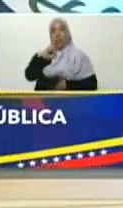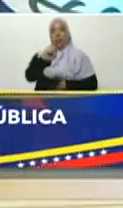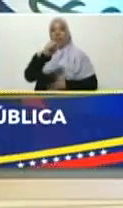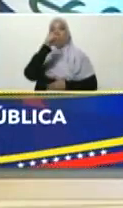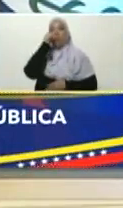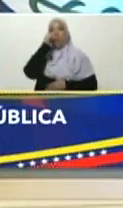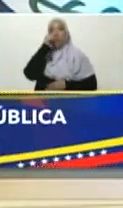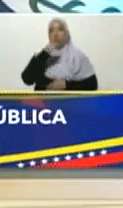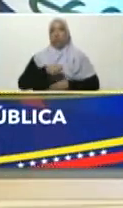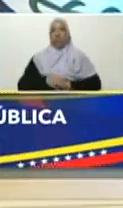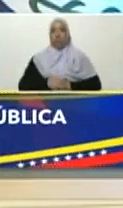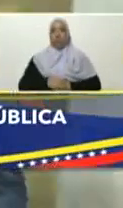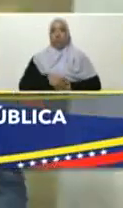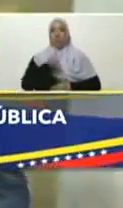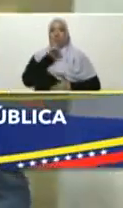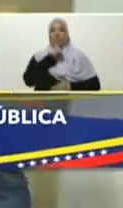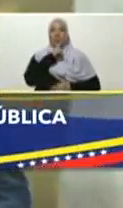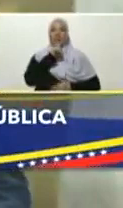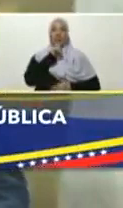Spack,